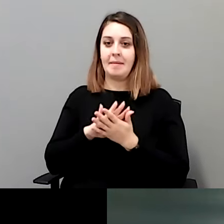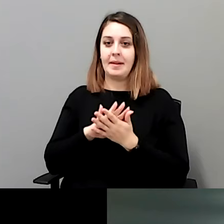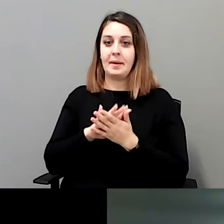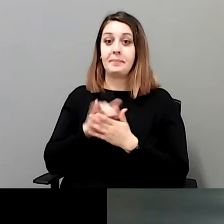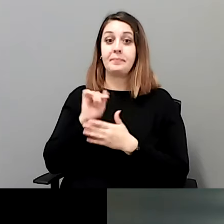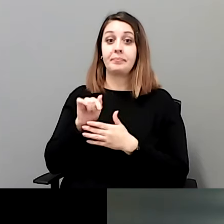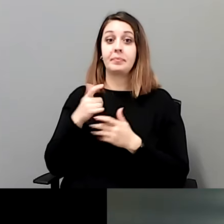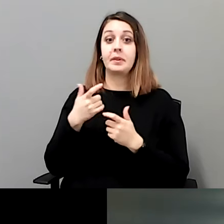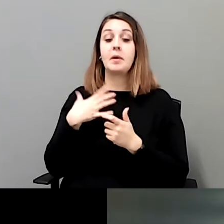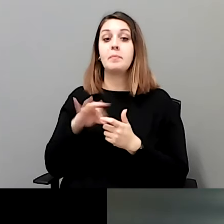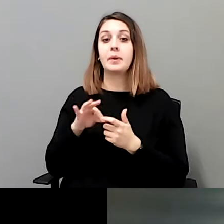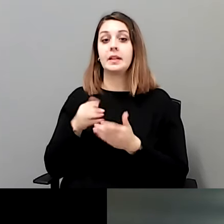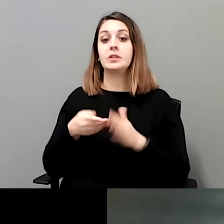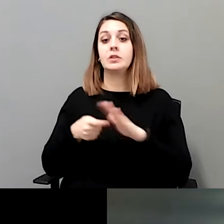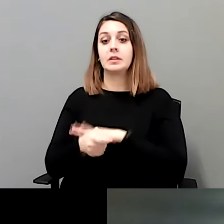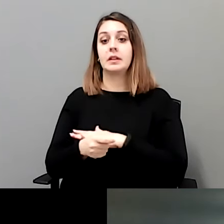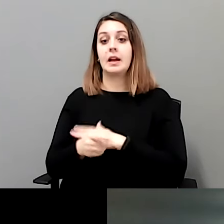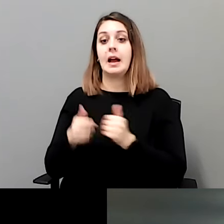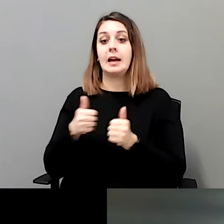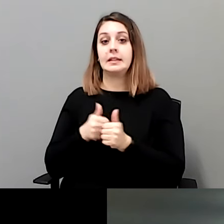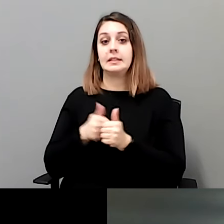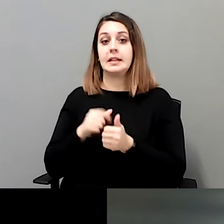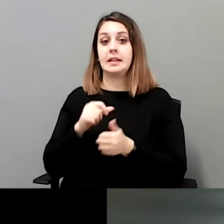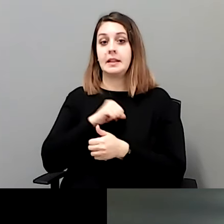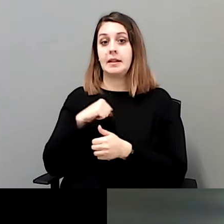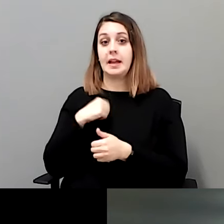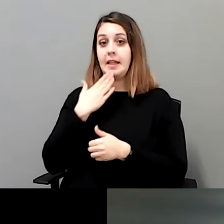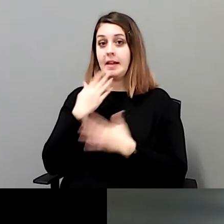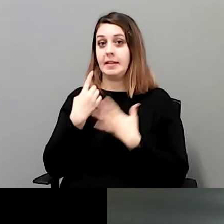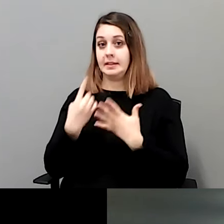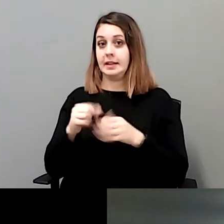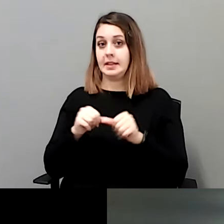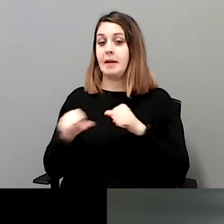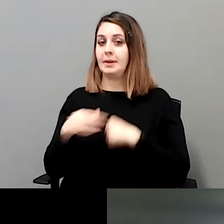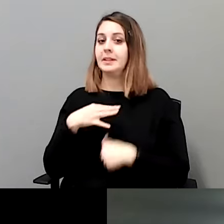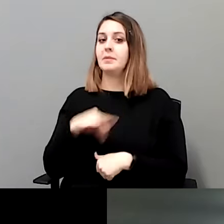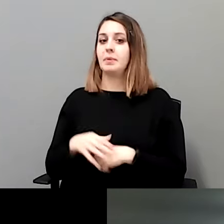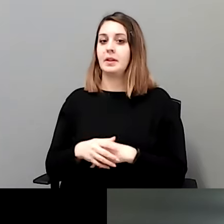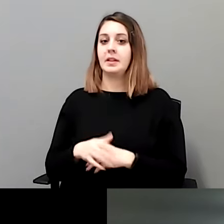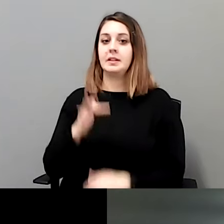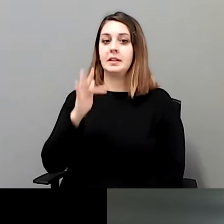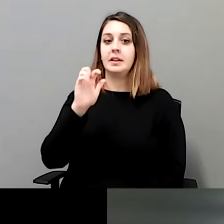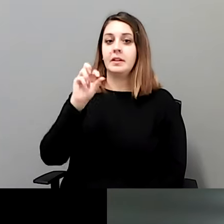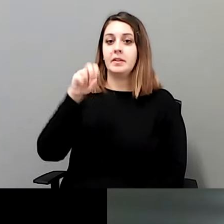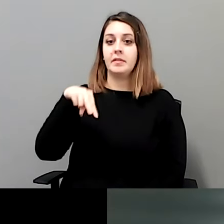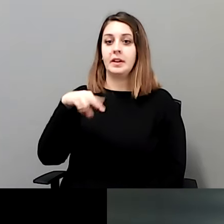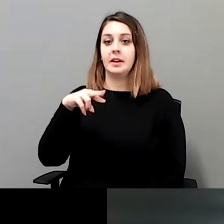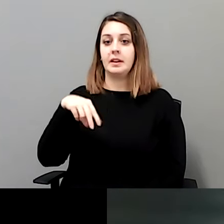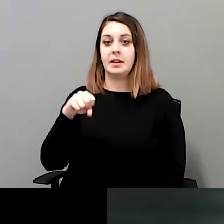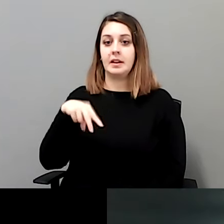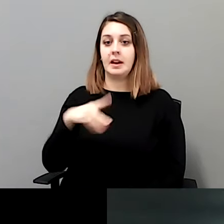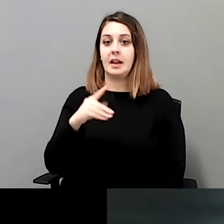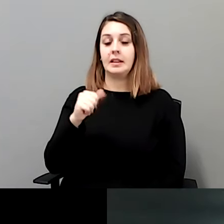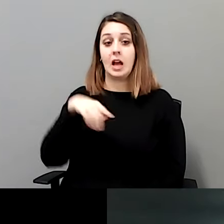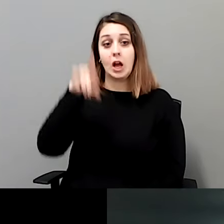a ser posible solicitar la asistencia personal a partir de los 6 años. Fernanda, no sé si ya...